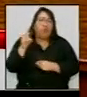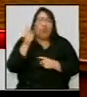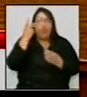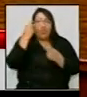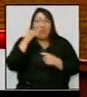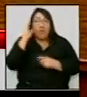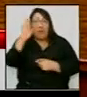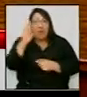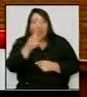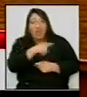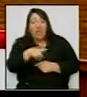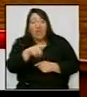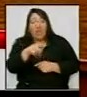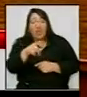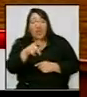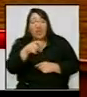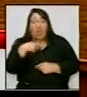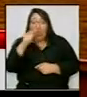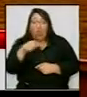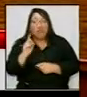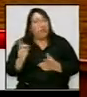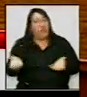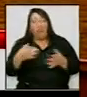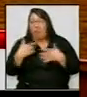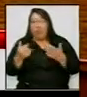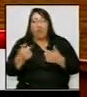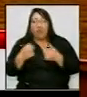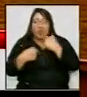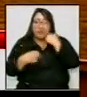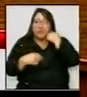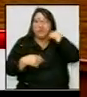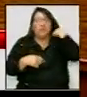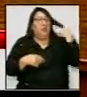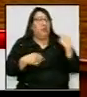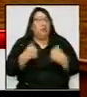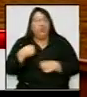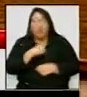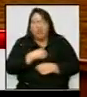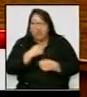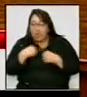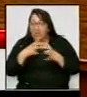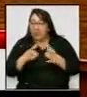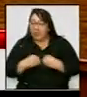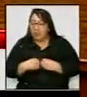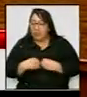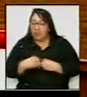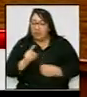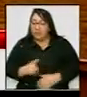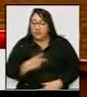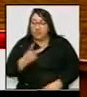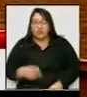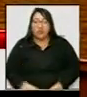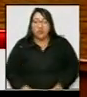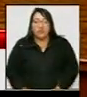decisión, no. El control que se ejerza posteriormente es otro tema que tenemos. En segundo lugar, el